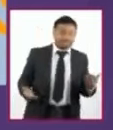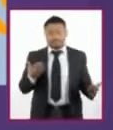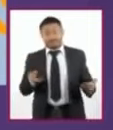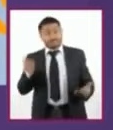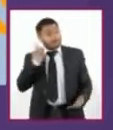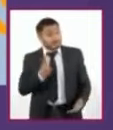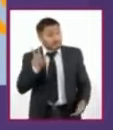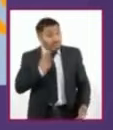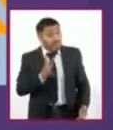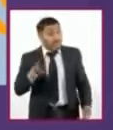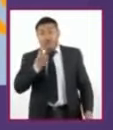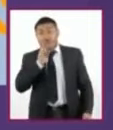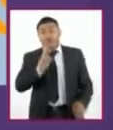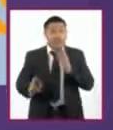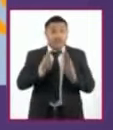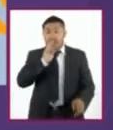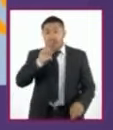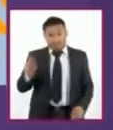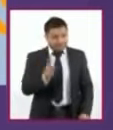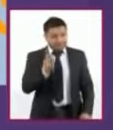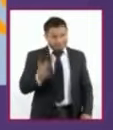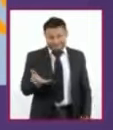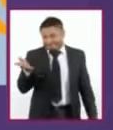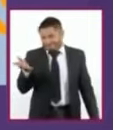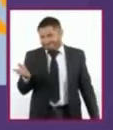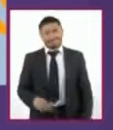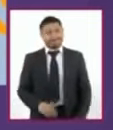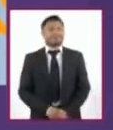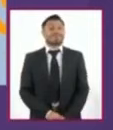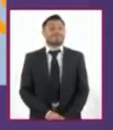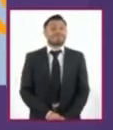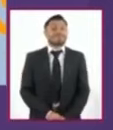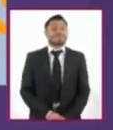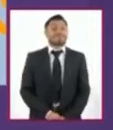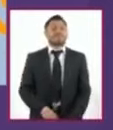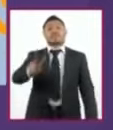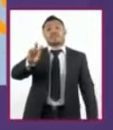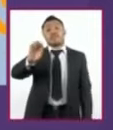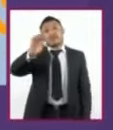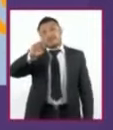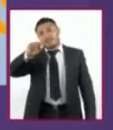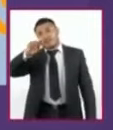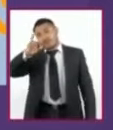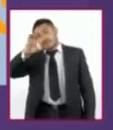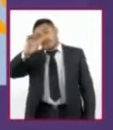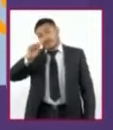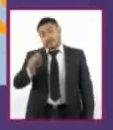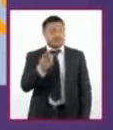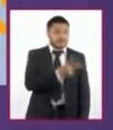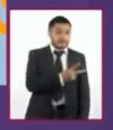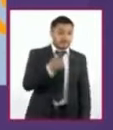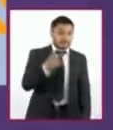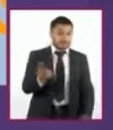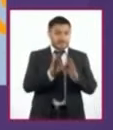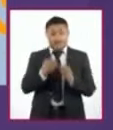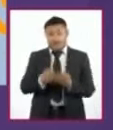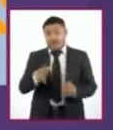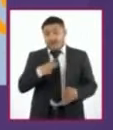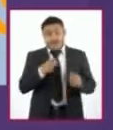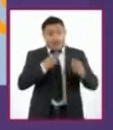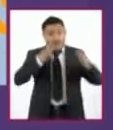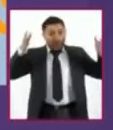es, contestando las siguientes preguntas. ¿Los vértices de ambas figuras tienen la misma